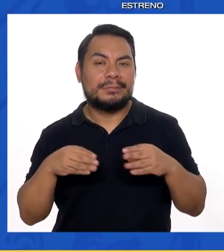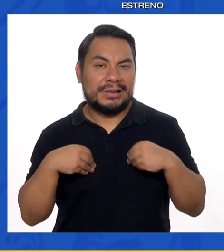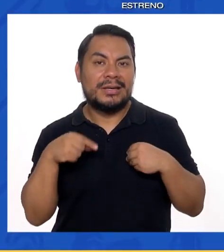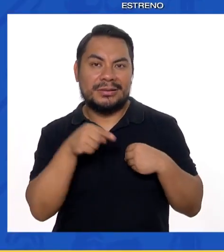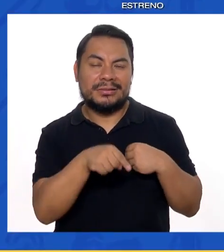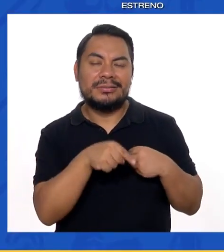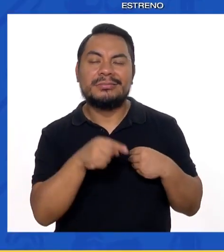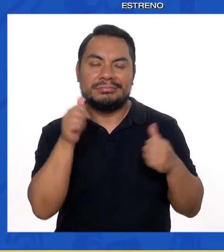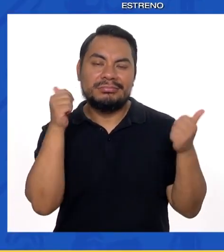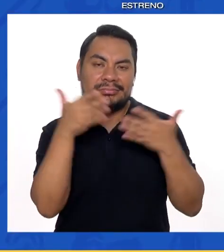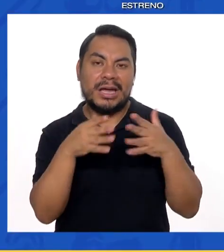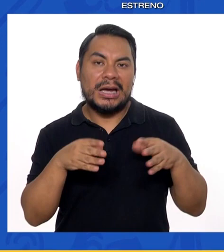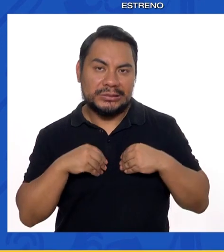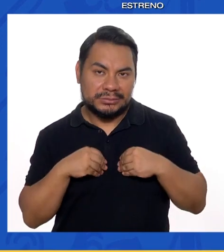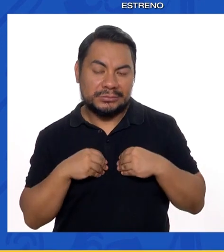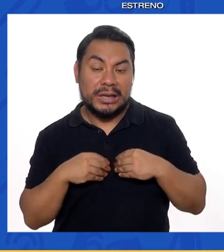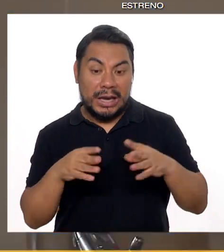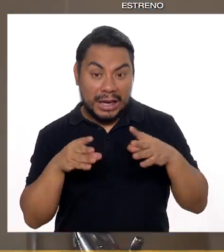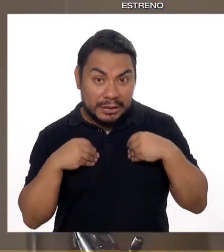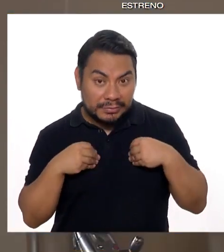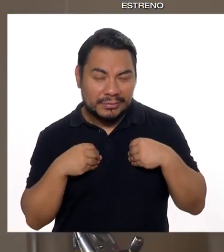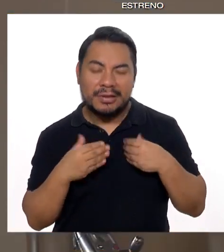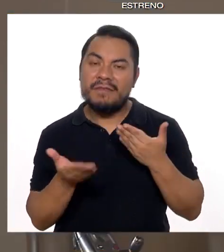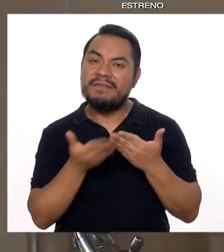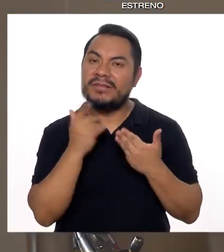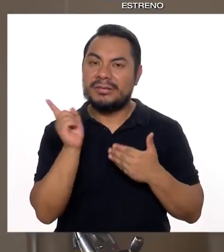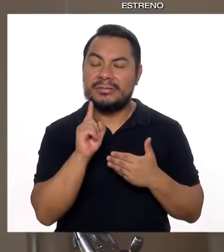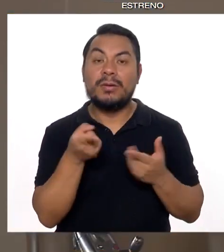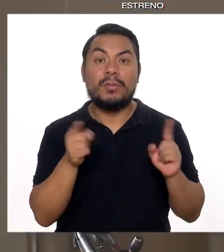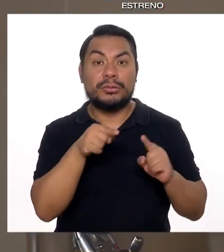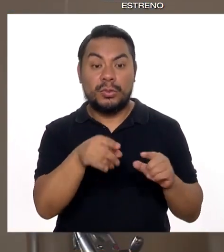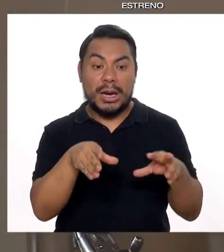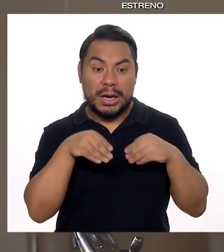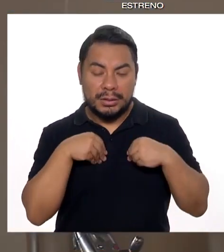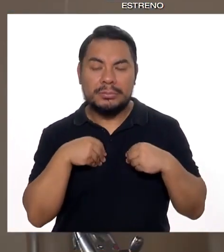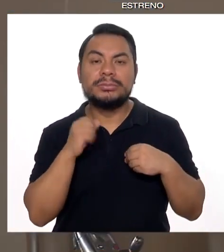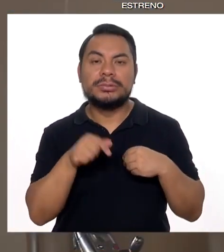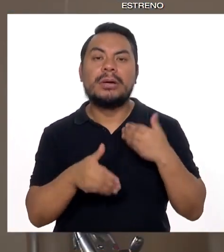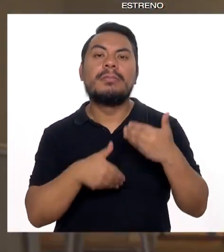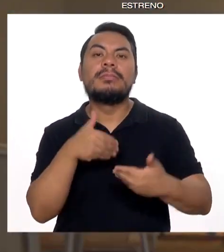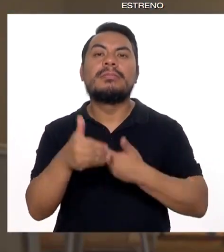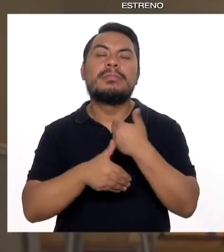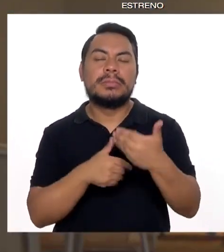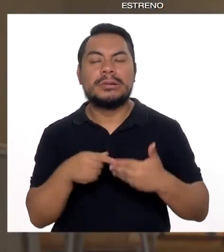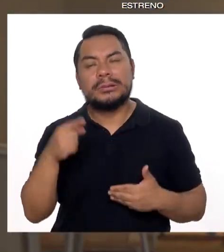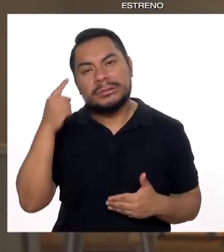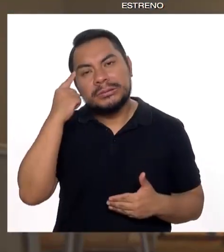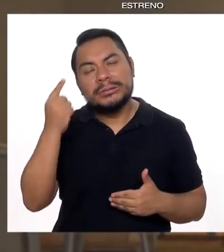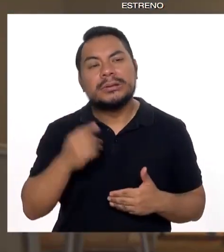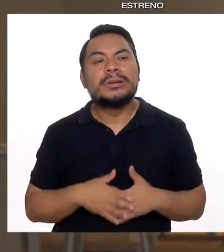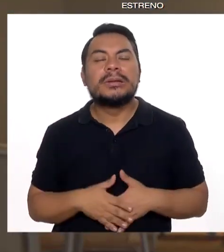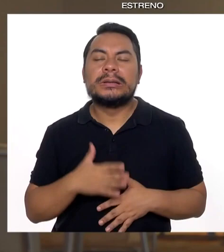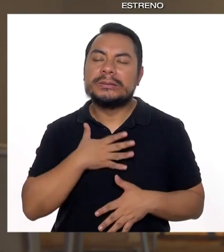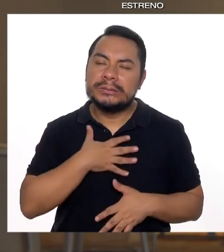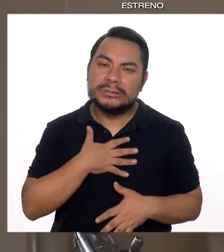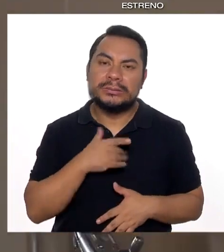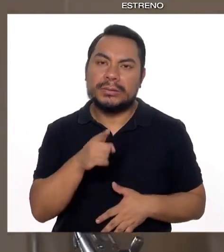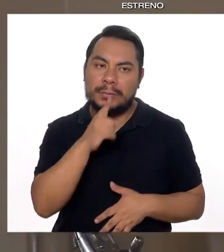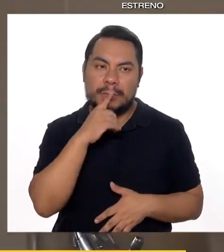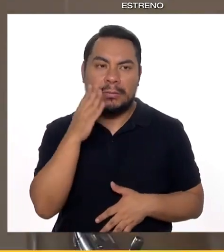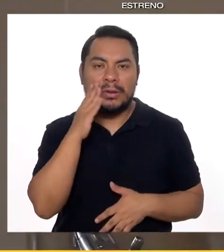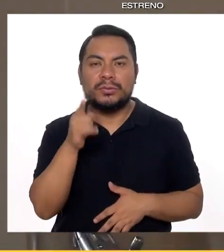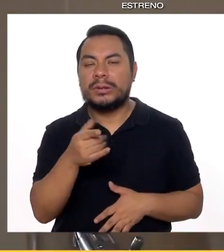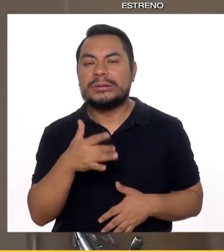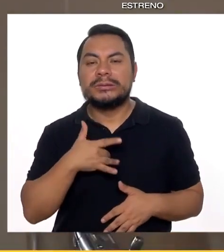diagnóstico. Aceptar el diagnóstico no es fácil. Cuando tú recibes el diagnóstico pasas por un proceso de duelo como padre. Te vas